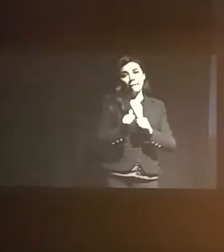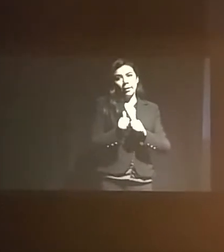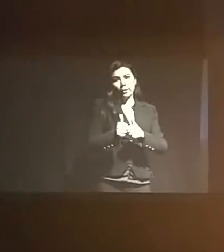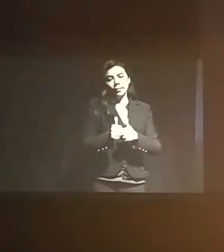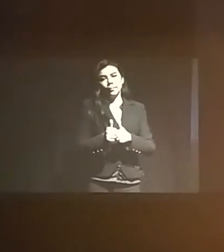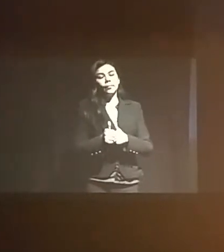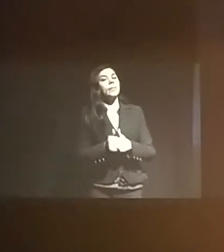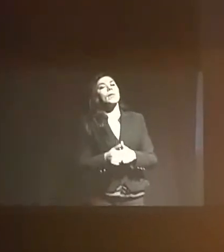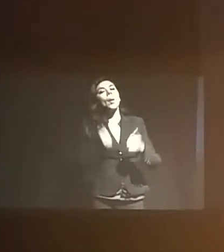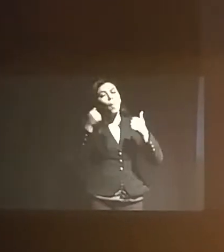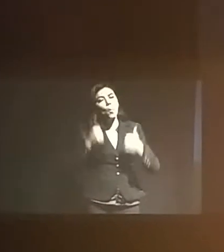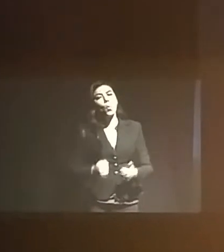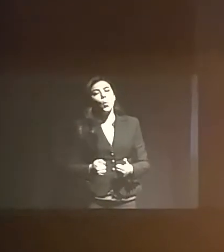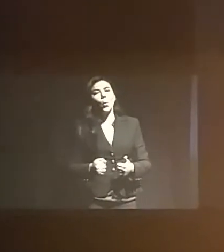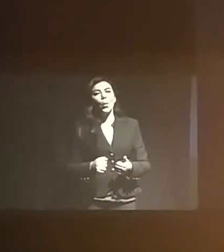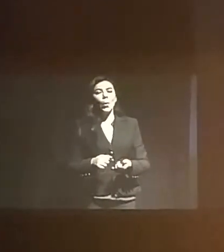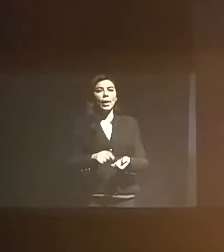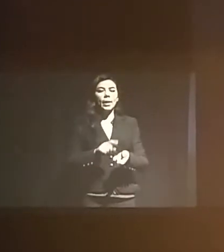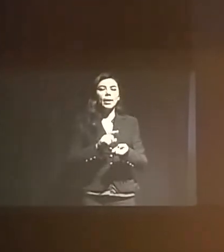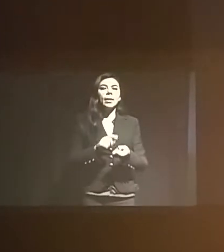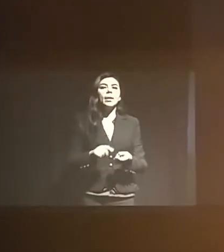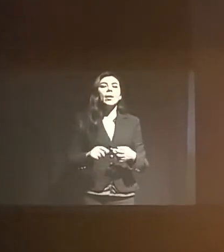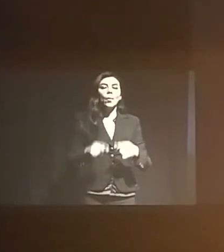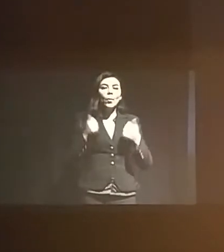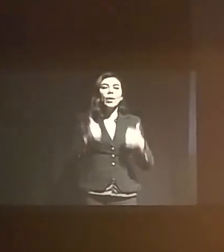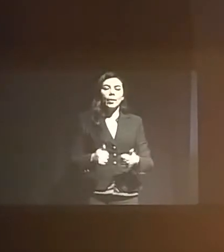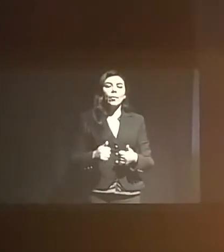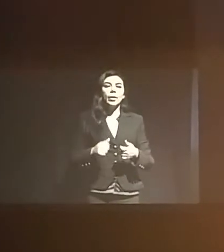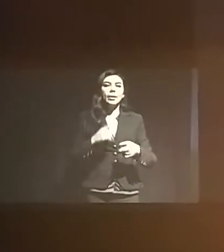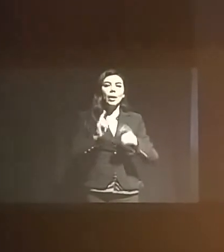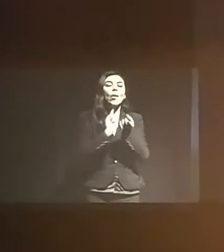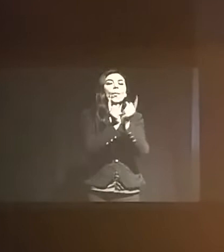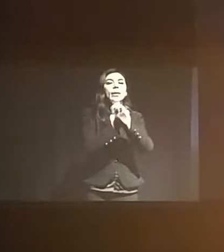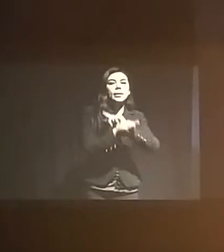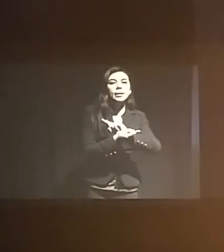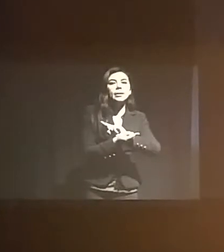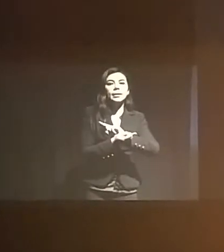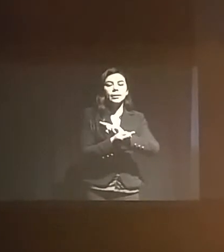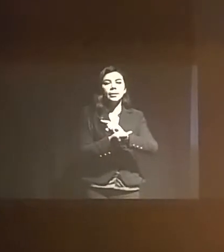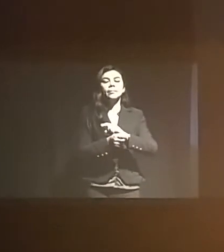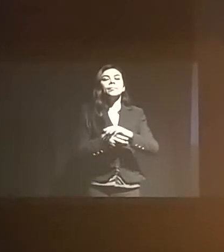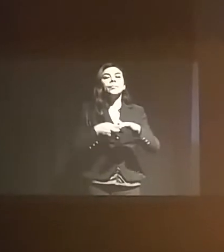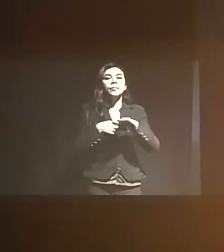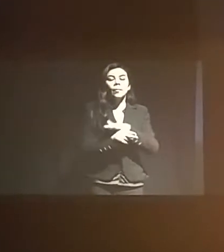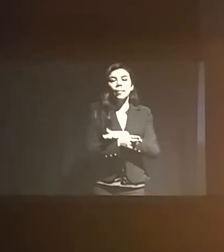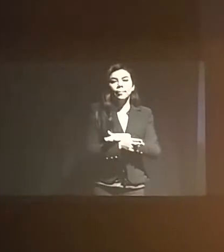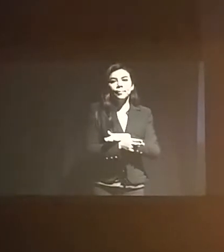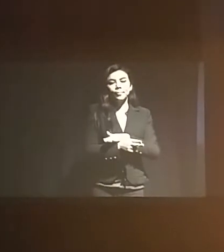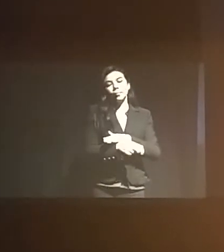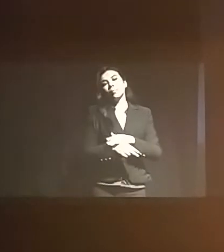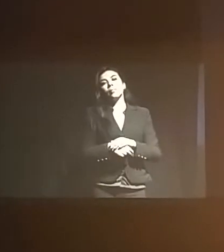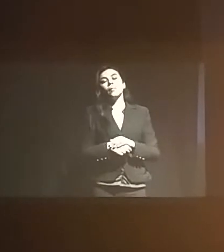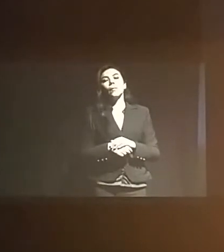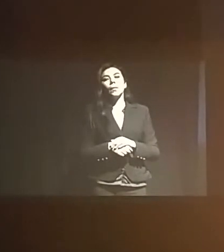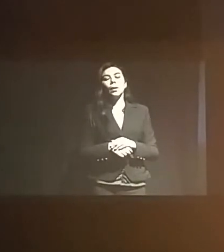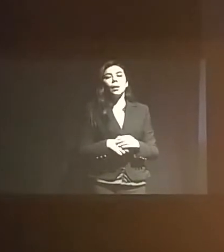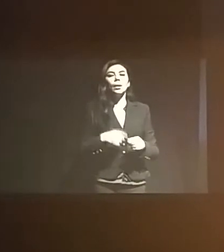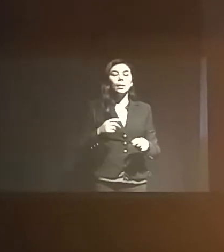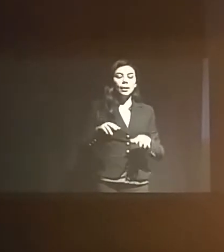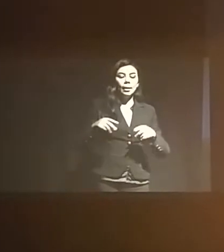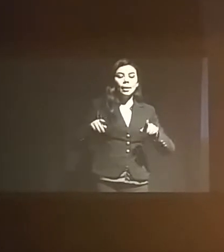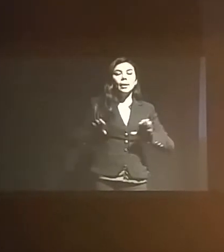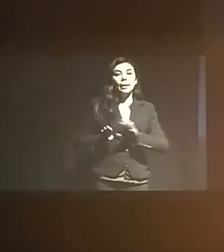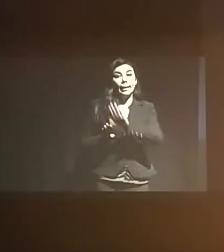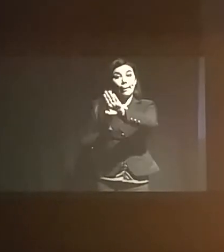transformarse en una arquitectura accesible e inteligente. Mi pega es justamente preocuparme por eso. Las rampas